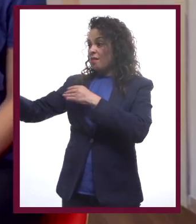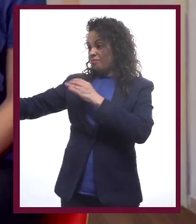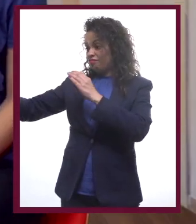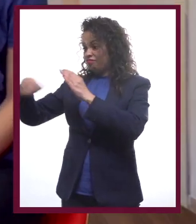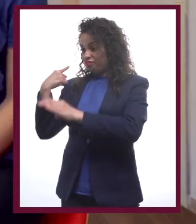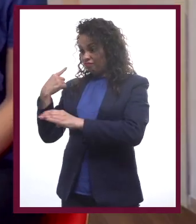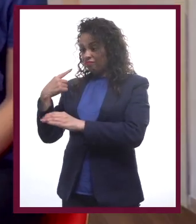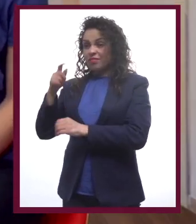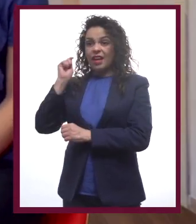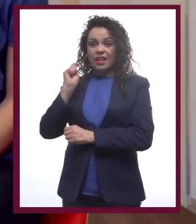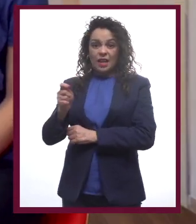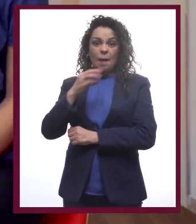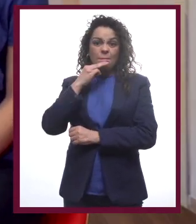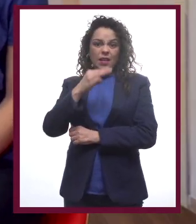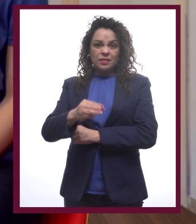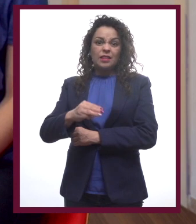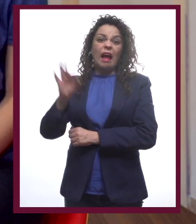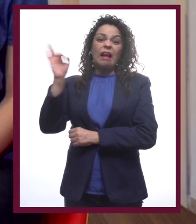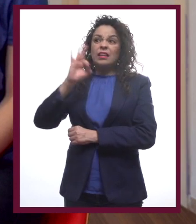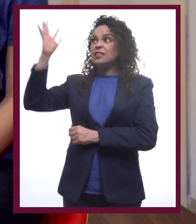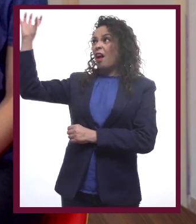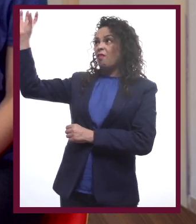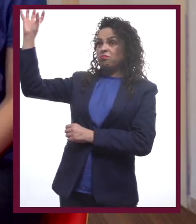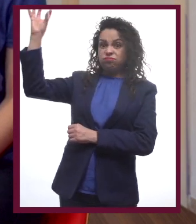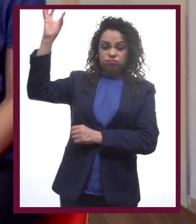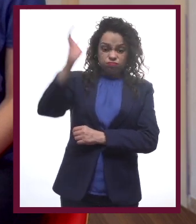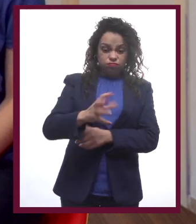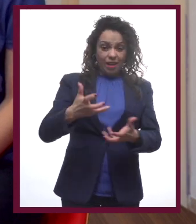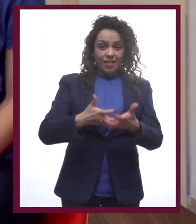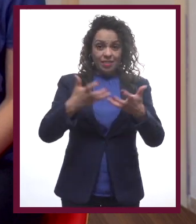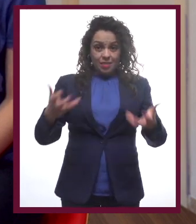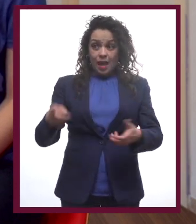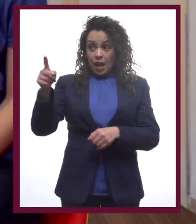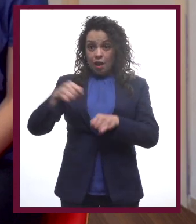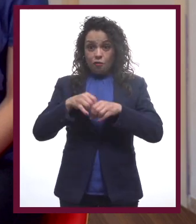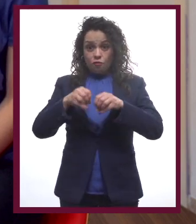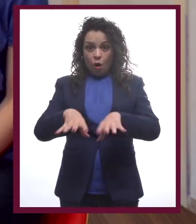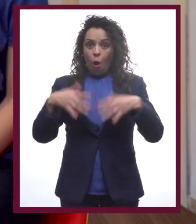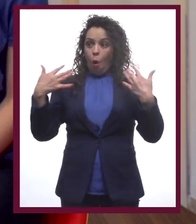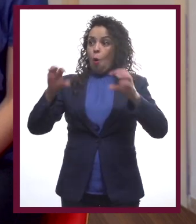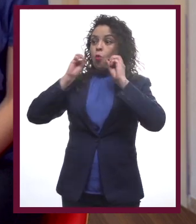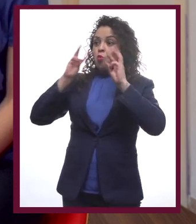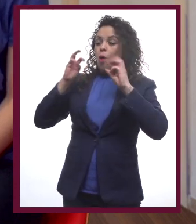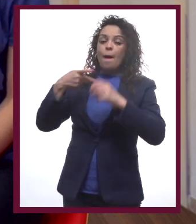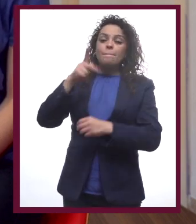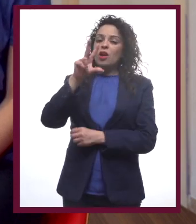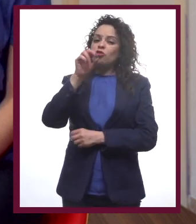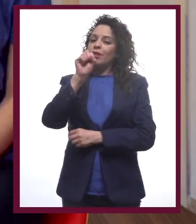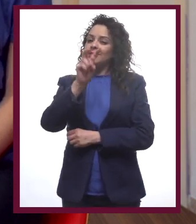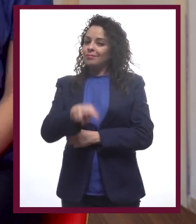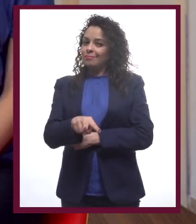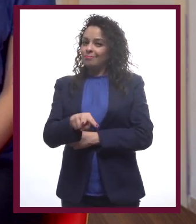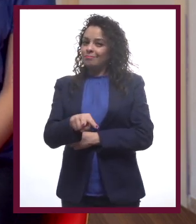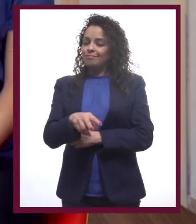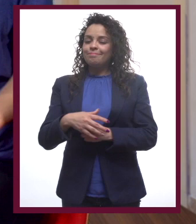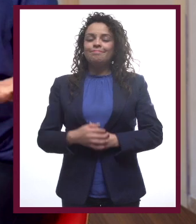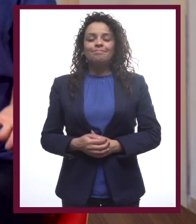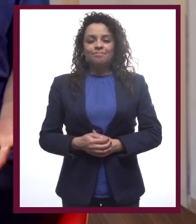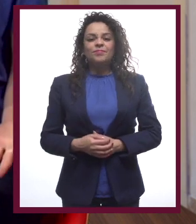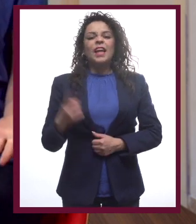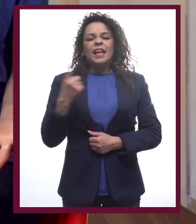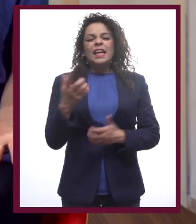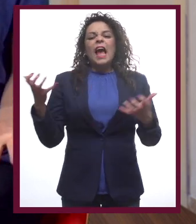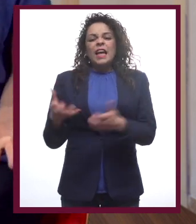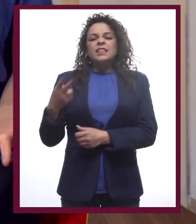mensaje sobre la próxima caída de un gran meteorito, la información es espectacular, pero no por eso es cierta.